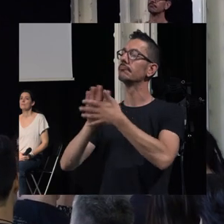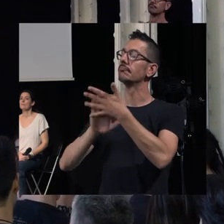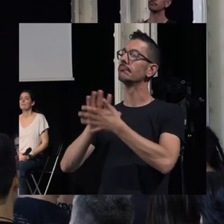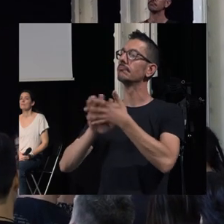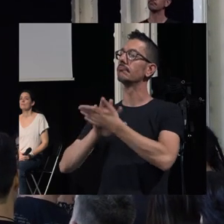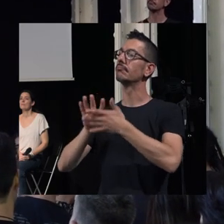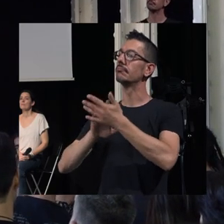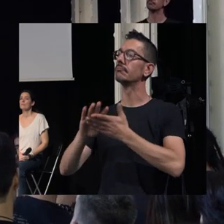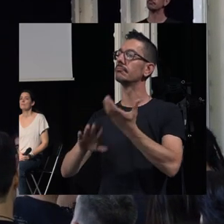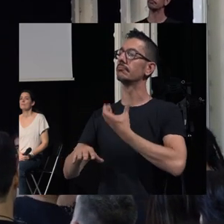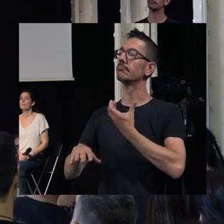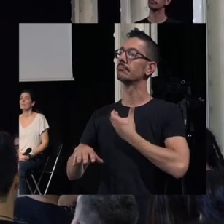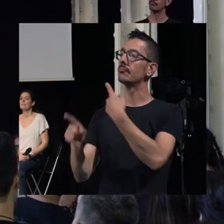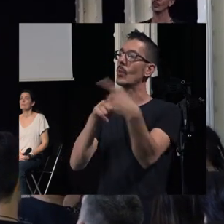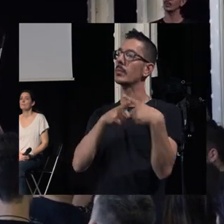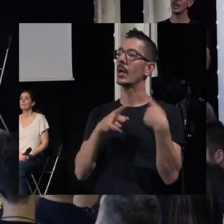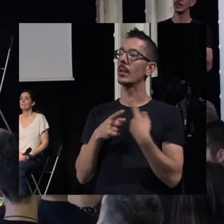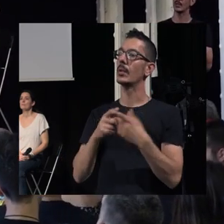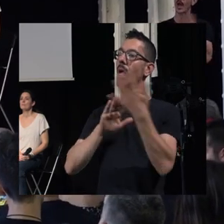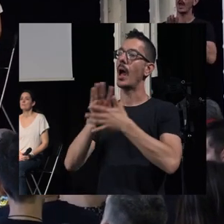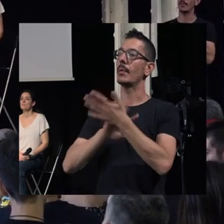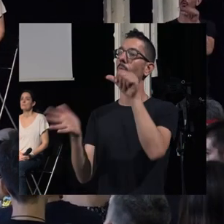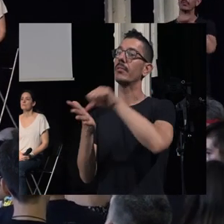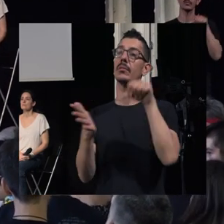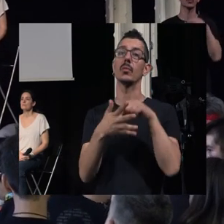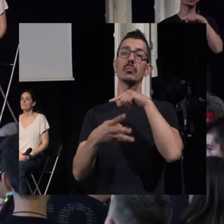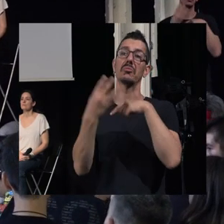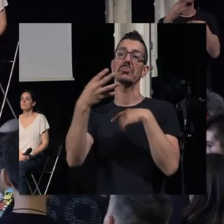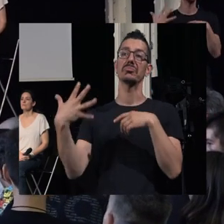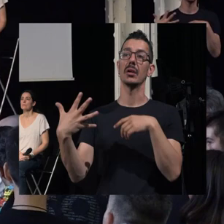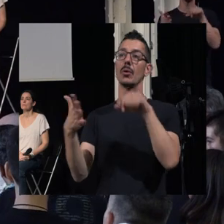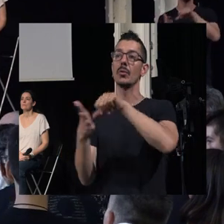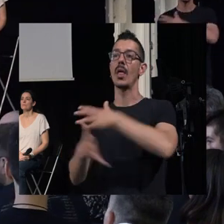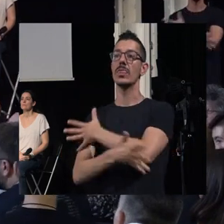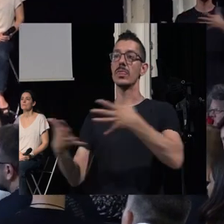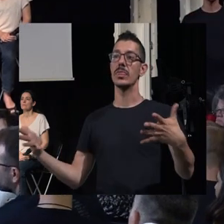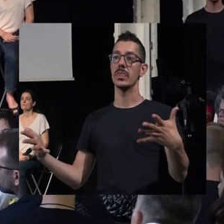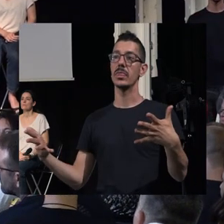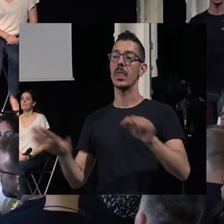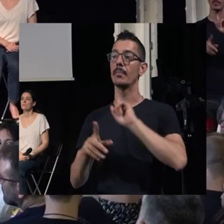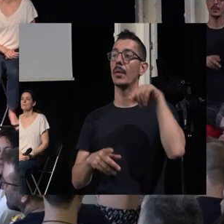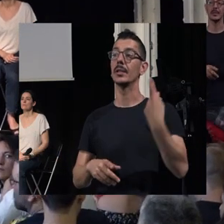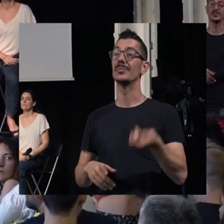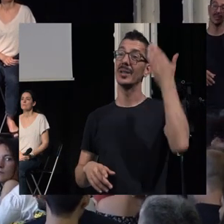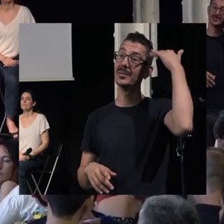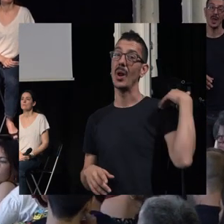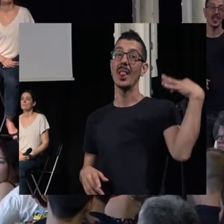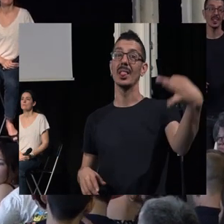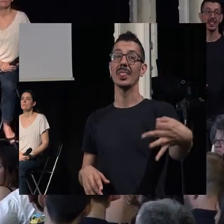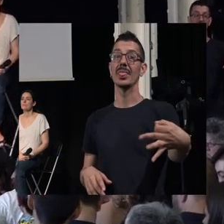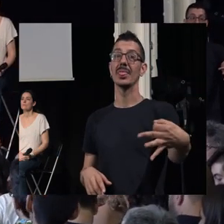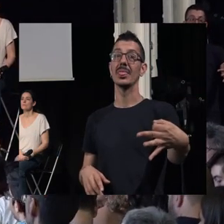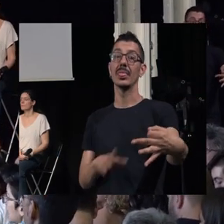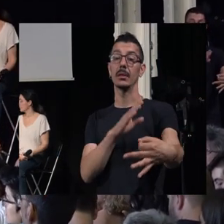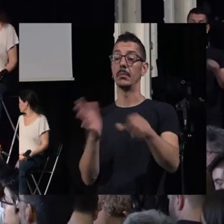municipalidades, hablamos de 4 o 5 ciudades grandes, pero luego hay municipios que